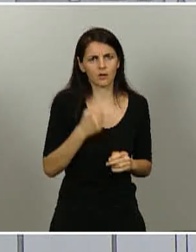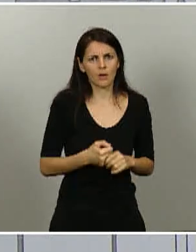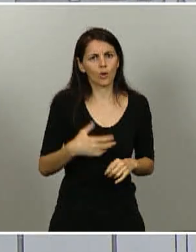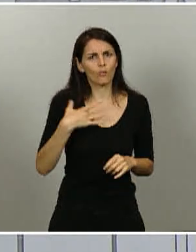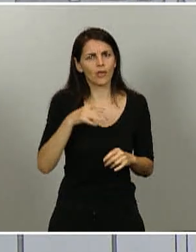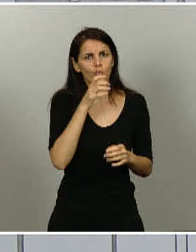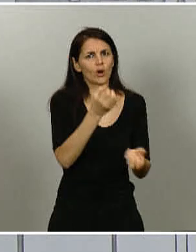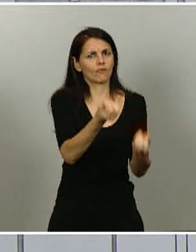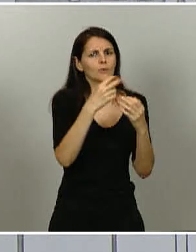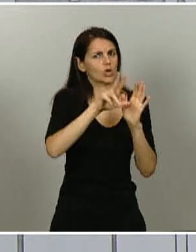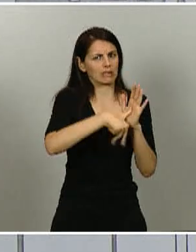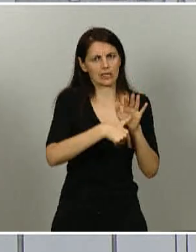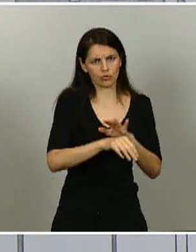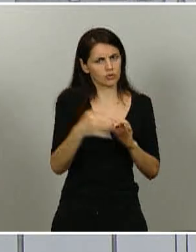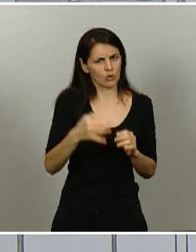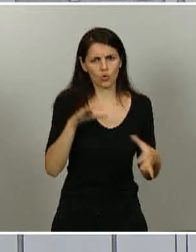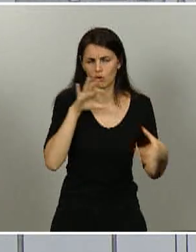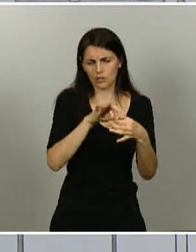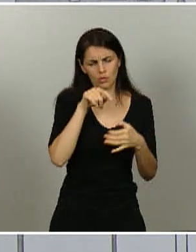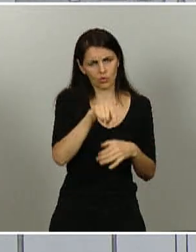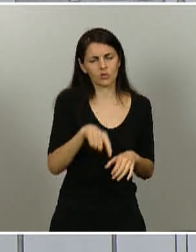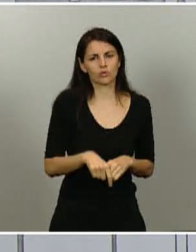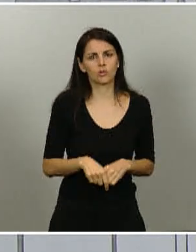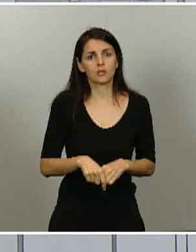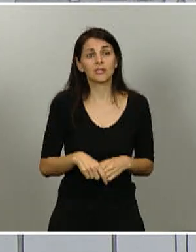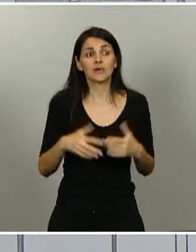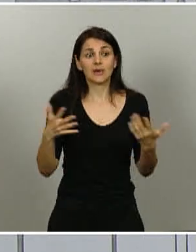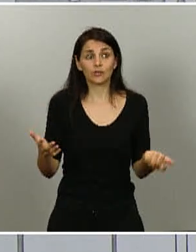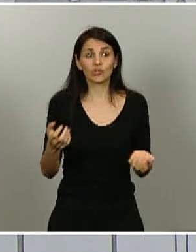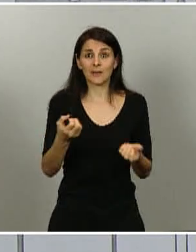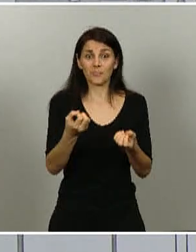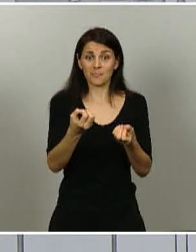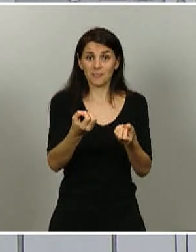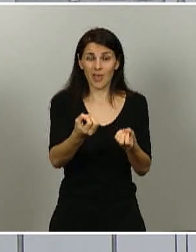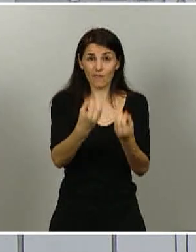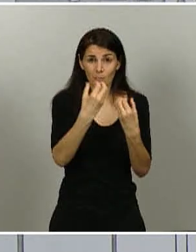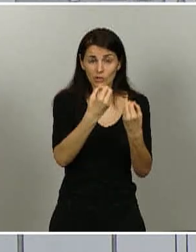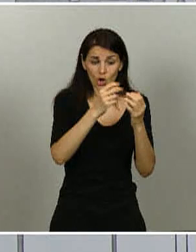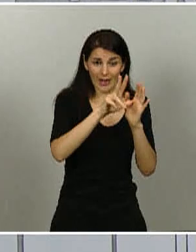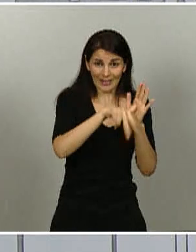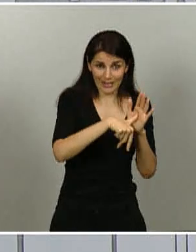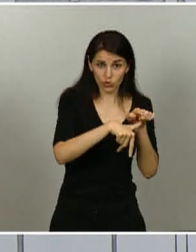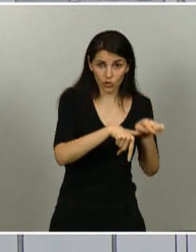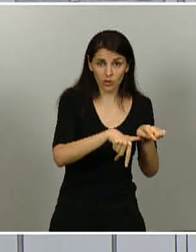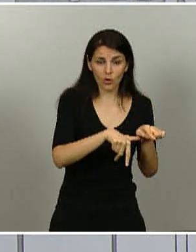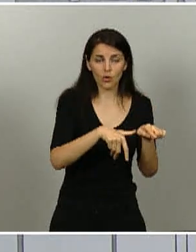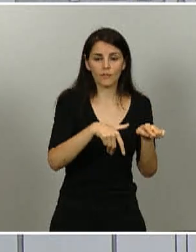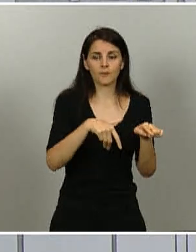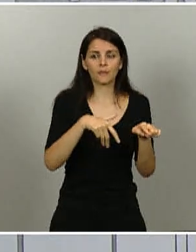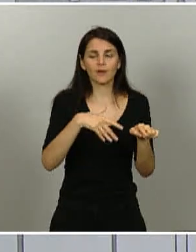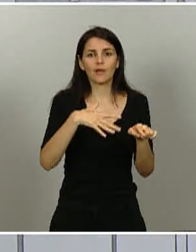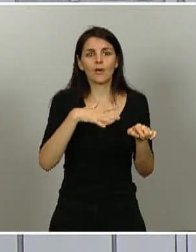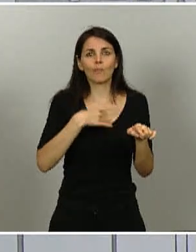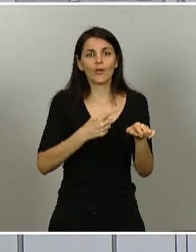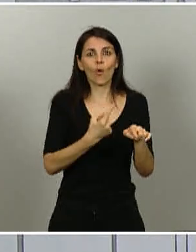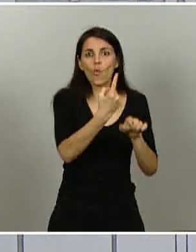caso, precisamente por ese posible retraso, se están dando no una, sino 3 variables relacionadas con la